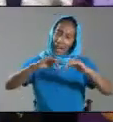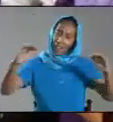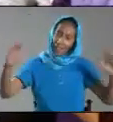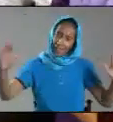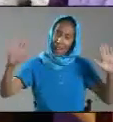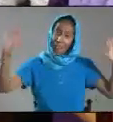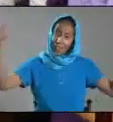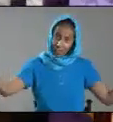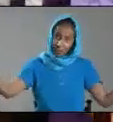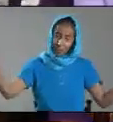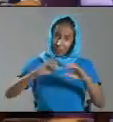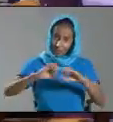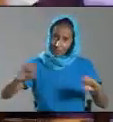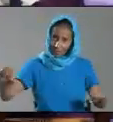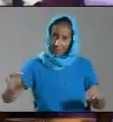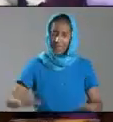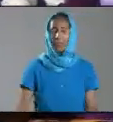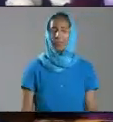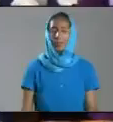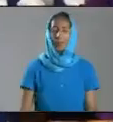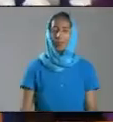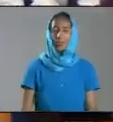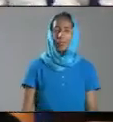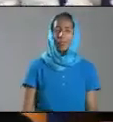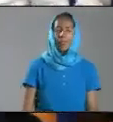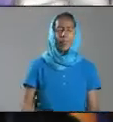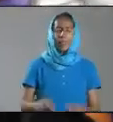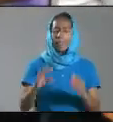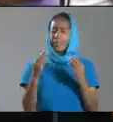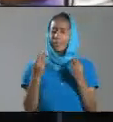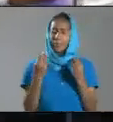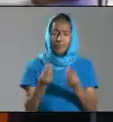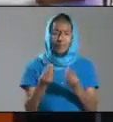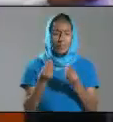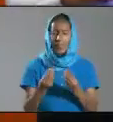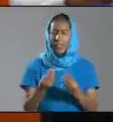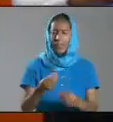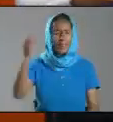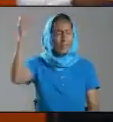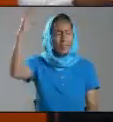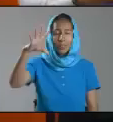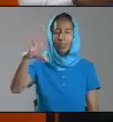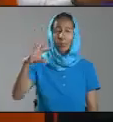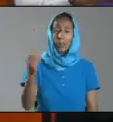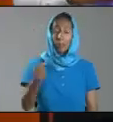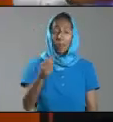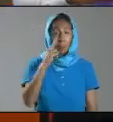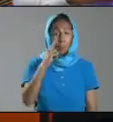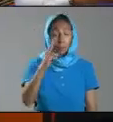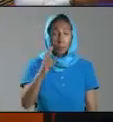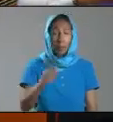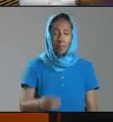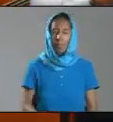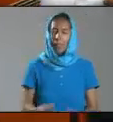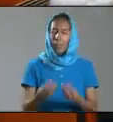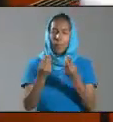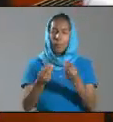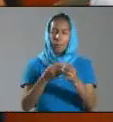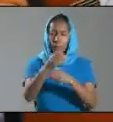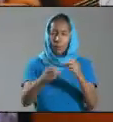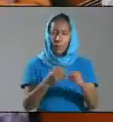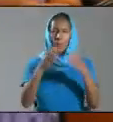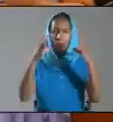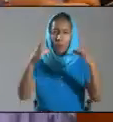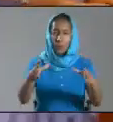que nosotros podamos ser testigos de una cosecha tan abundante de salvación. Y es porque el Señor, hermano, está pronto